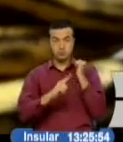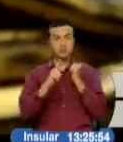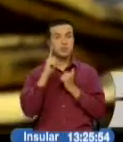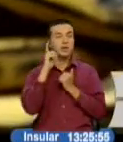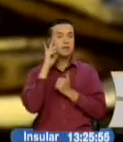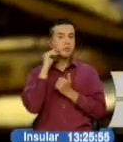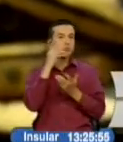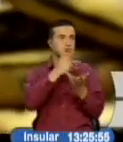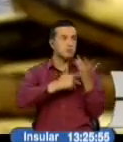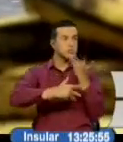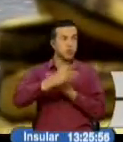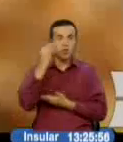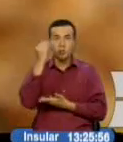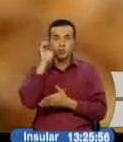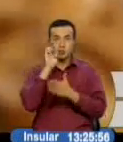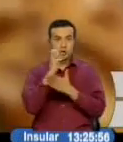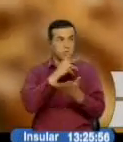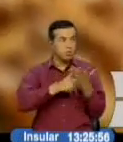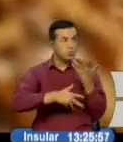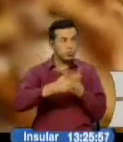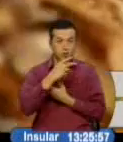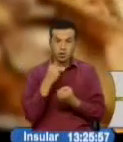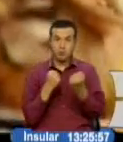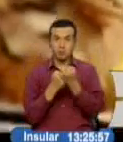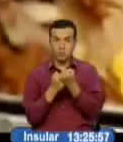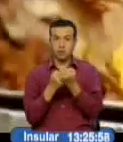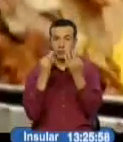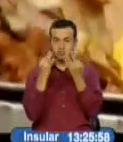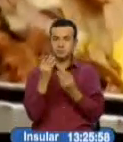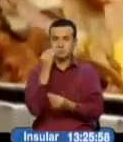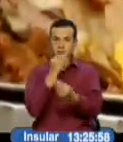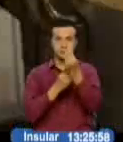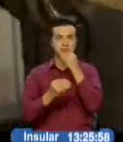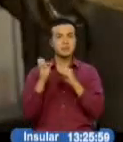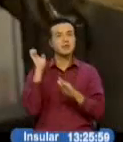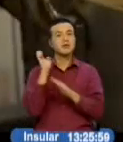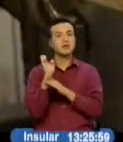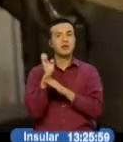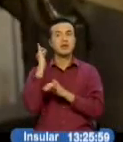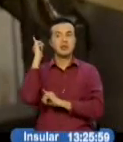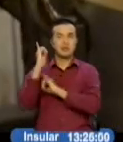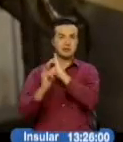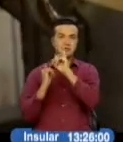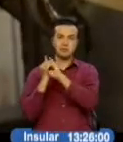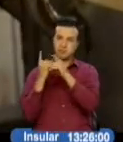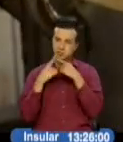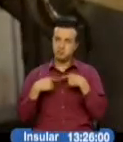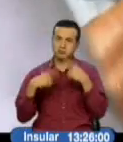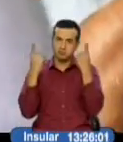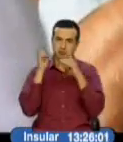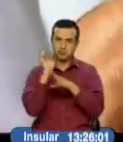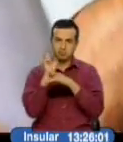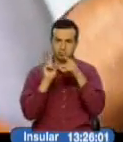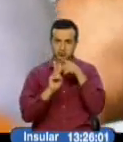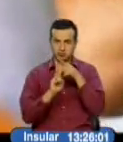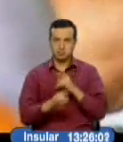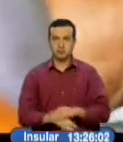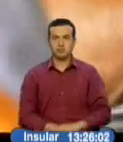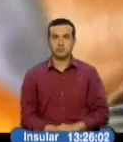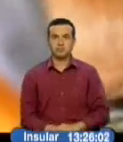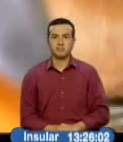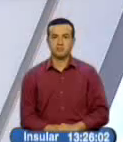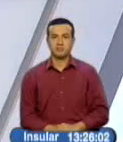ideas con chefs jóvenes ecuatorianos fortalecerá la presentación de la gastronomía ecuatoriana en el exterior. Ivana Paredes, Ecuador TV.